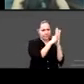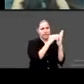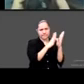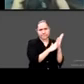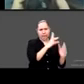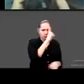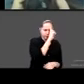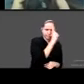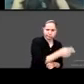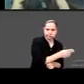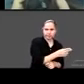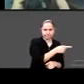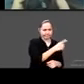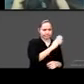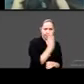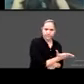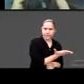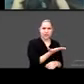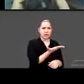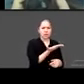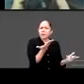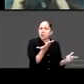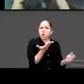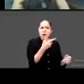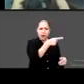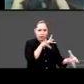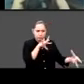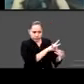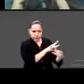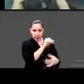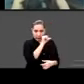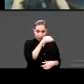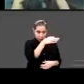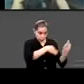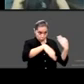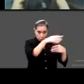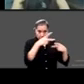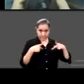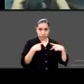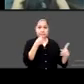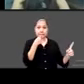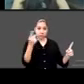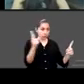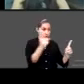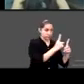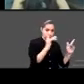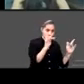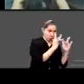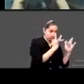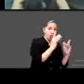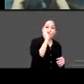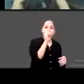que tienen trato con niñas y niñas adolescentes o solo para quienes ejercen la patria potestad, en cuyo caso serían legislaciones